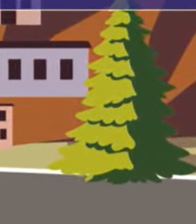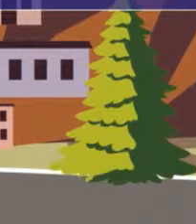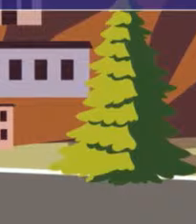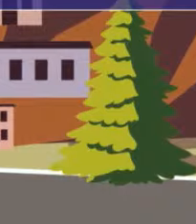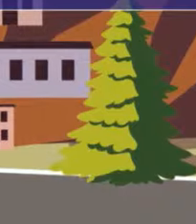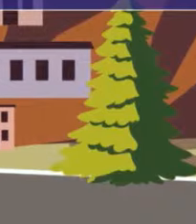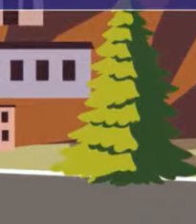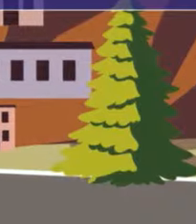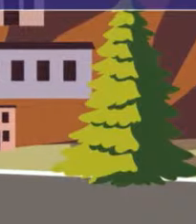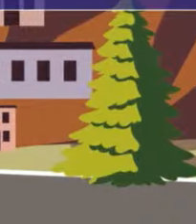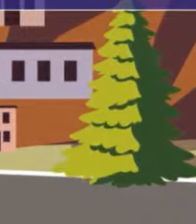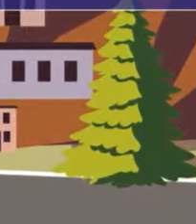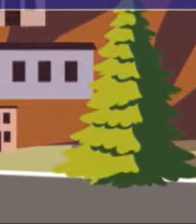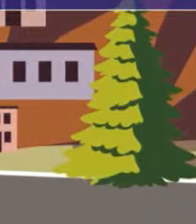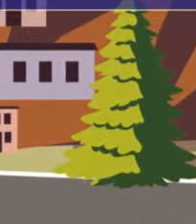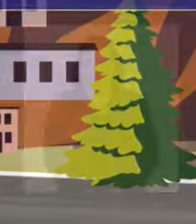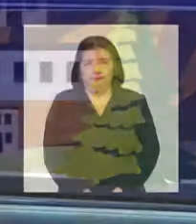970-480-045.